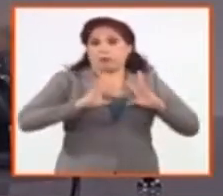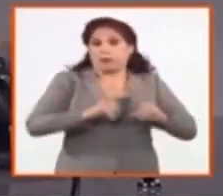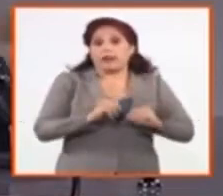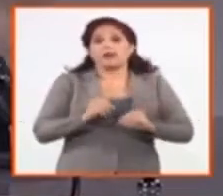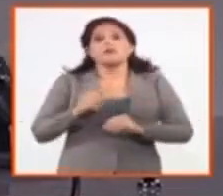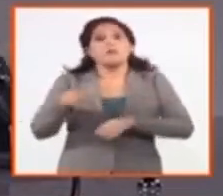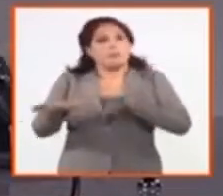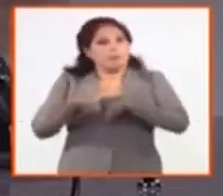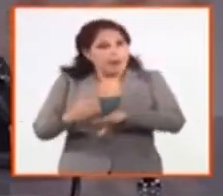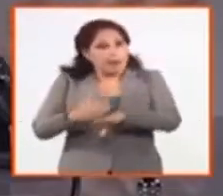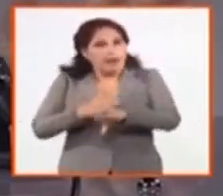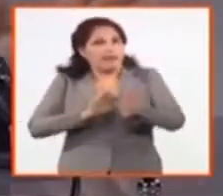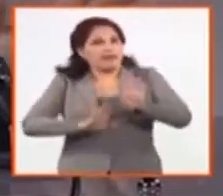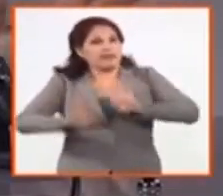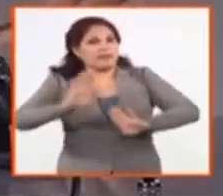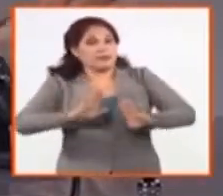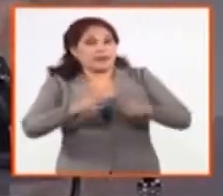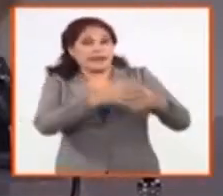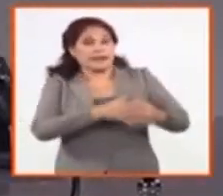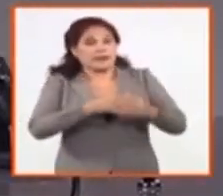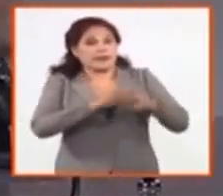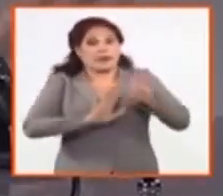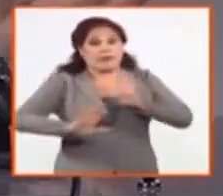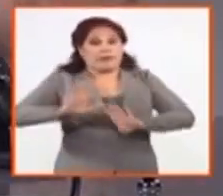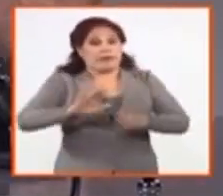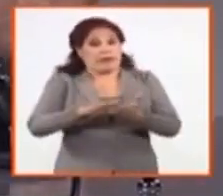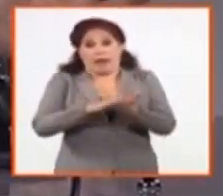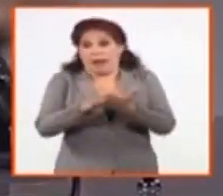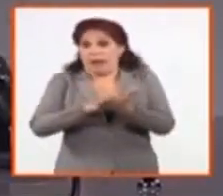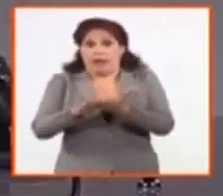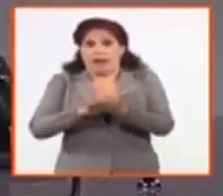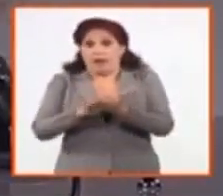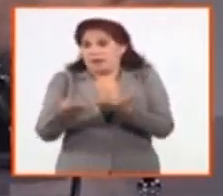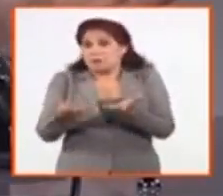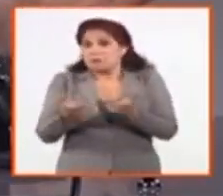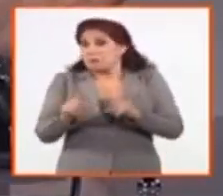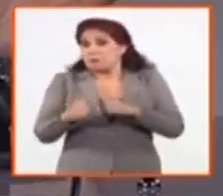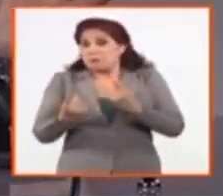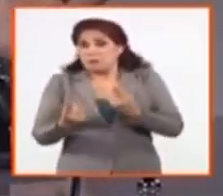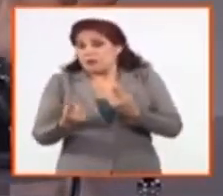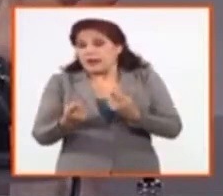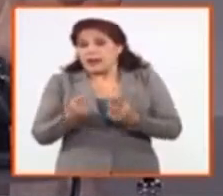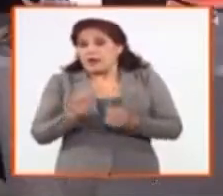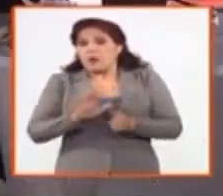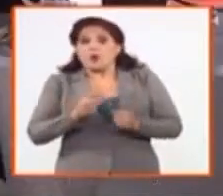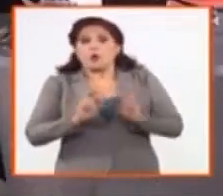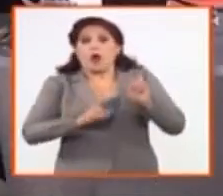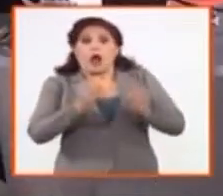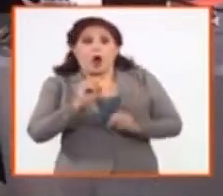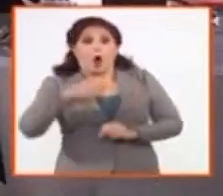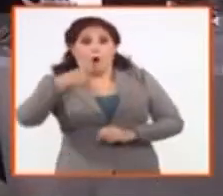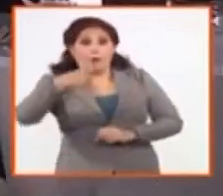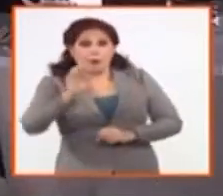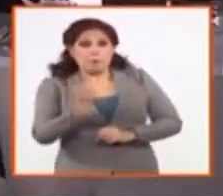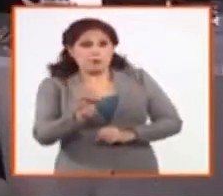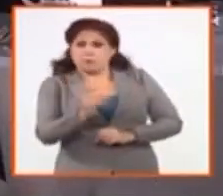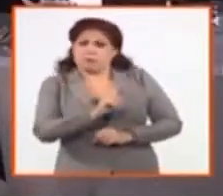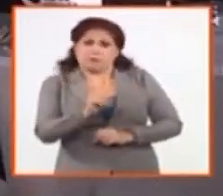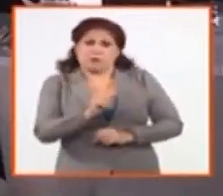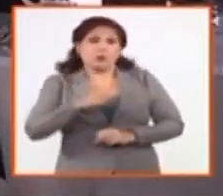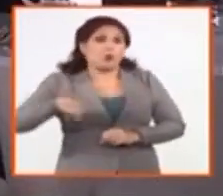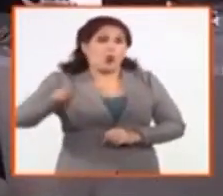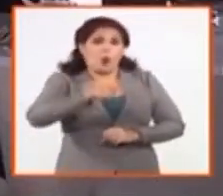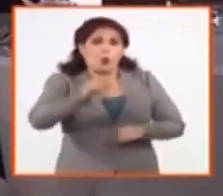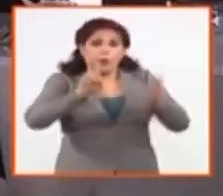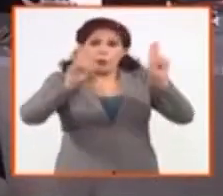prepararse para defenderse ellos solos, porque Estados Unidos no había demostrado que iba a defenderlos porque no contaba con ellos. Y se criticó también este paso, ¿no?